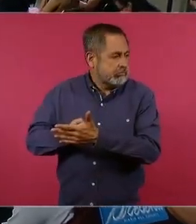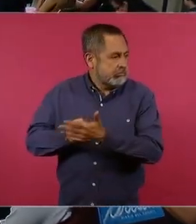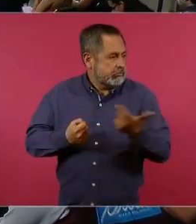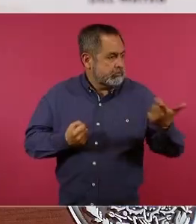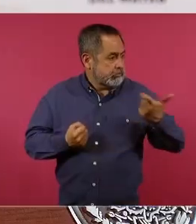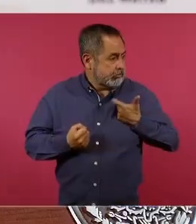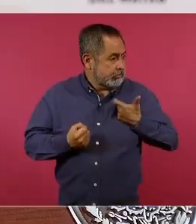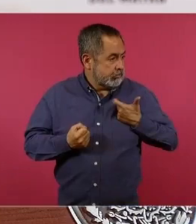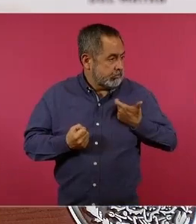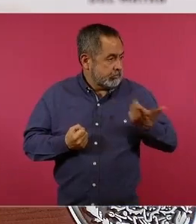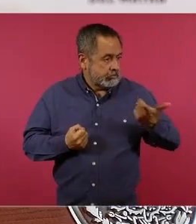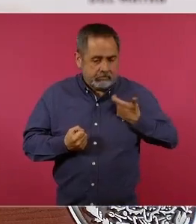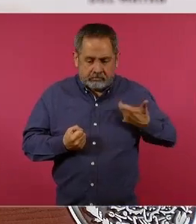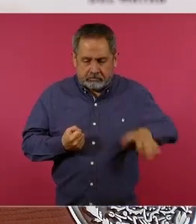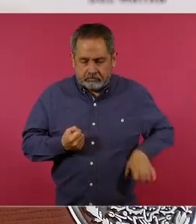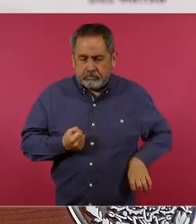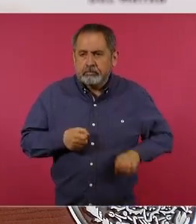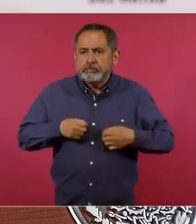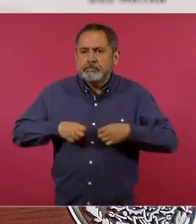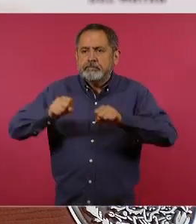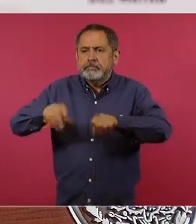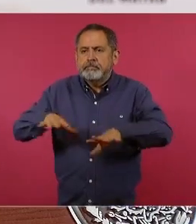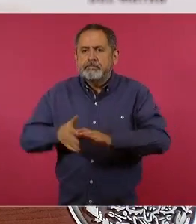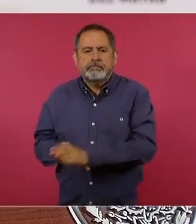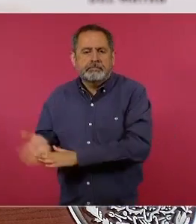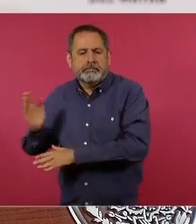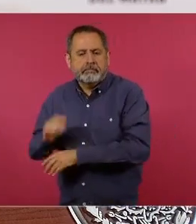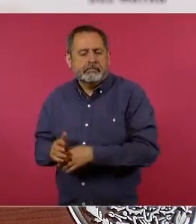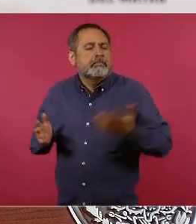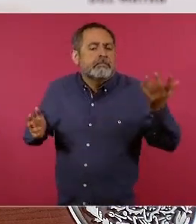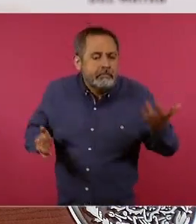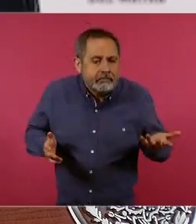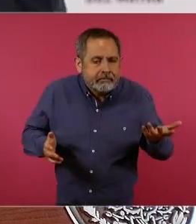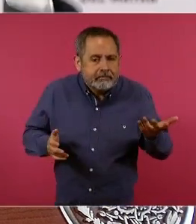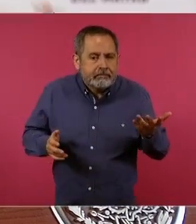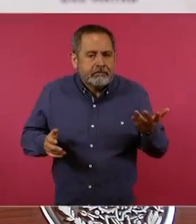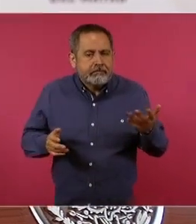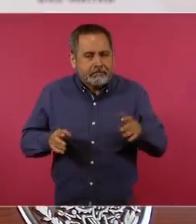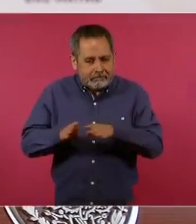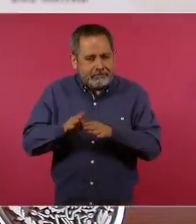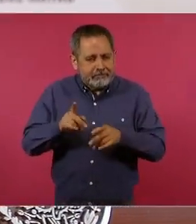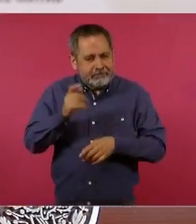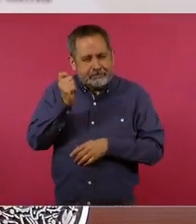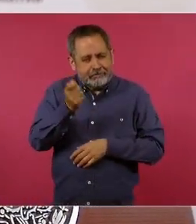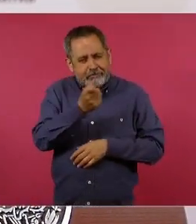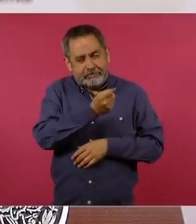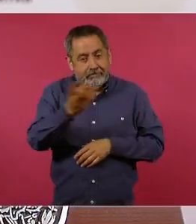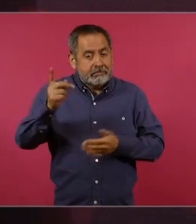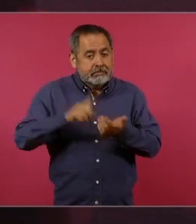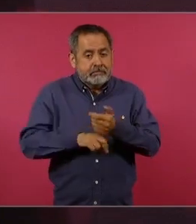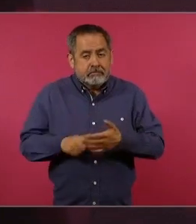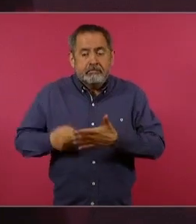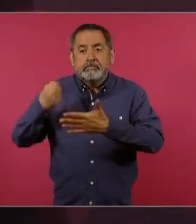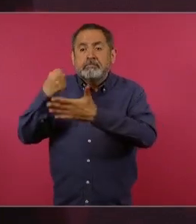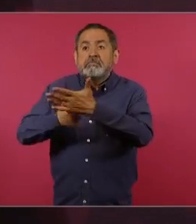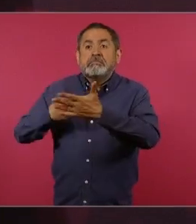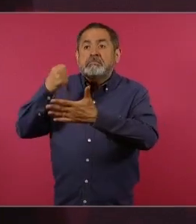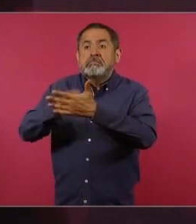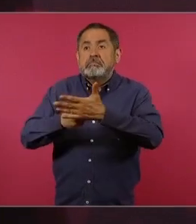de dirigentes que se van o se iban al